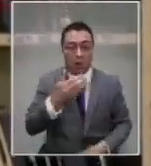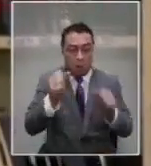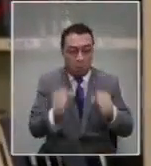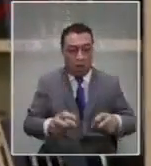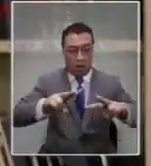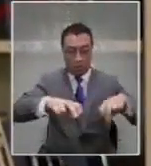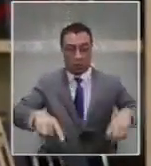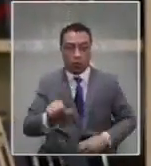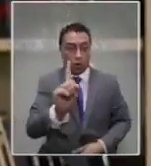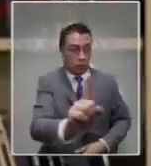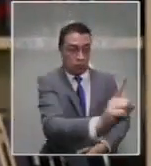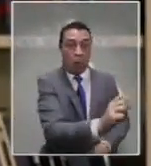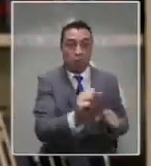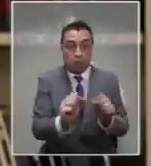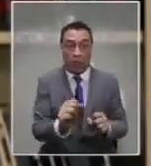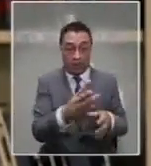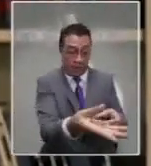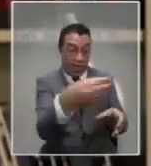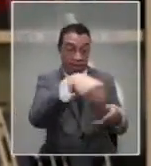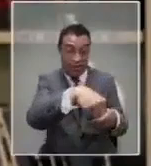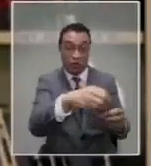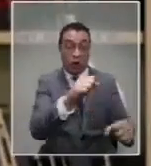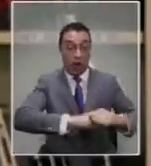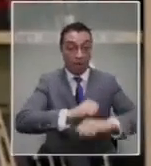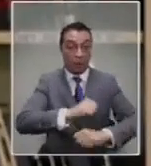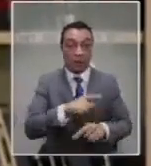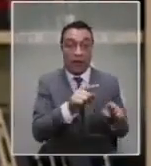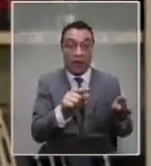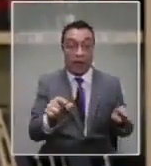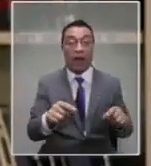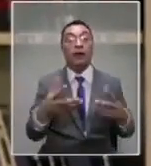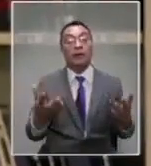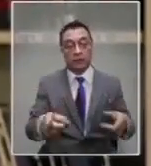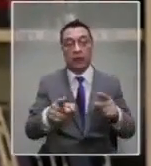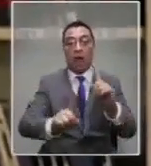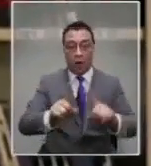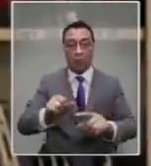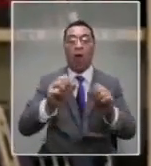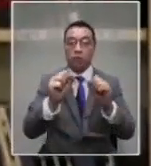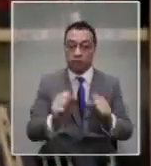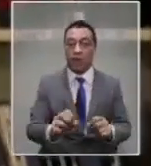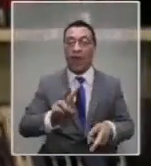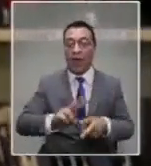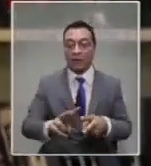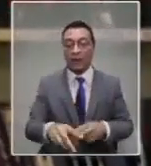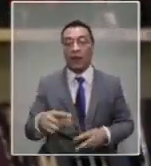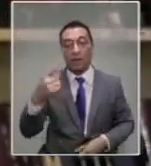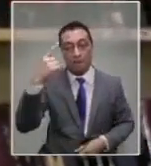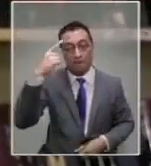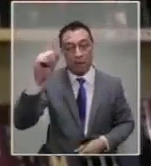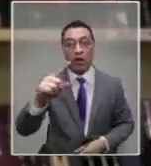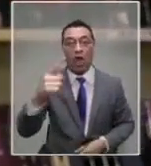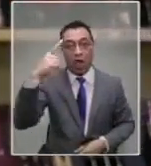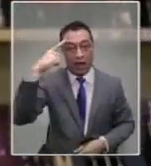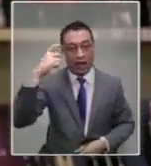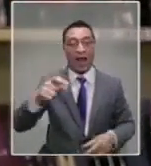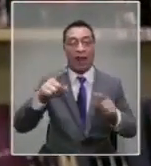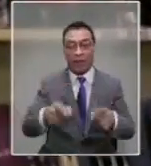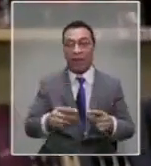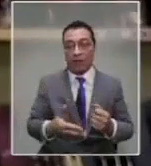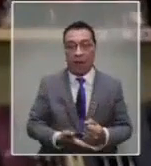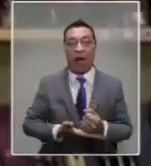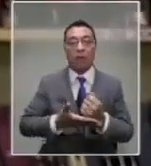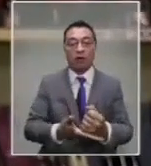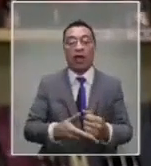también pueden hacer investigación por ellas mismas, al interior de las empresas. Eso las empresas en una medida lo hacen, pero creo que